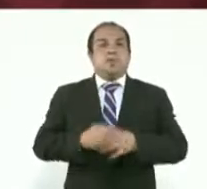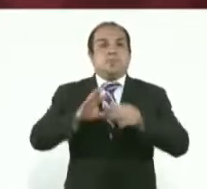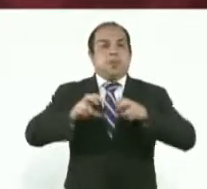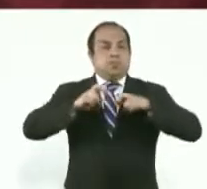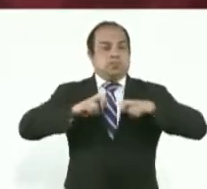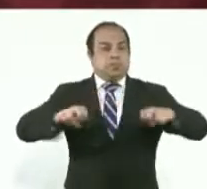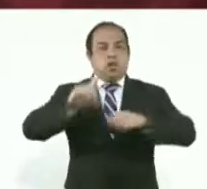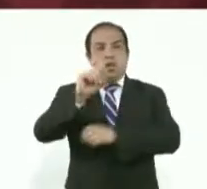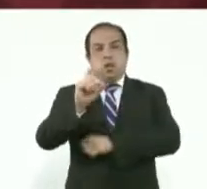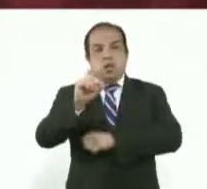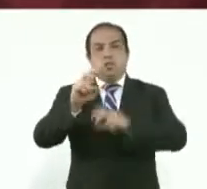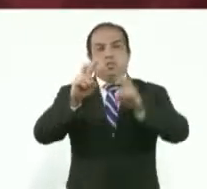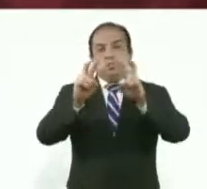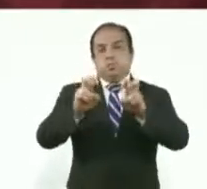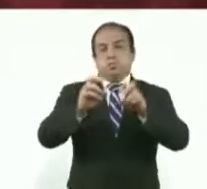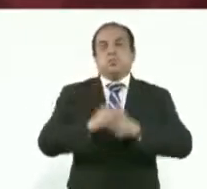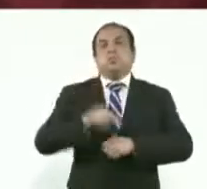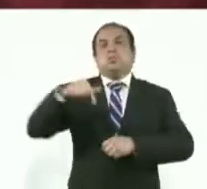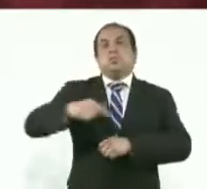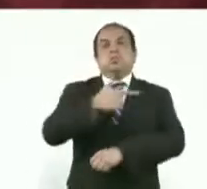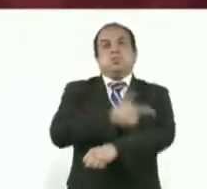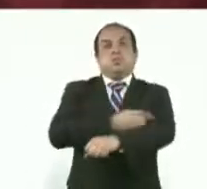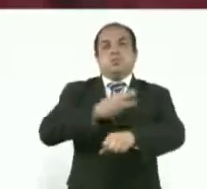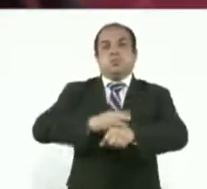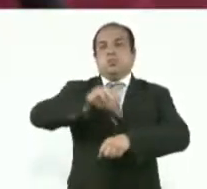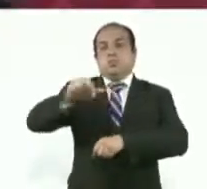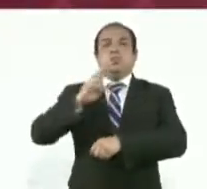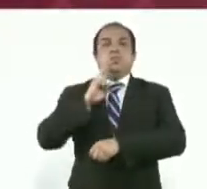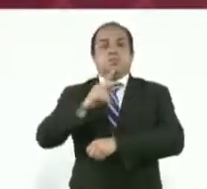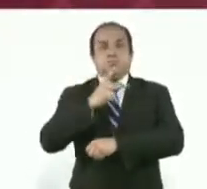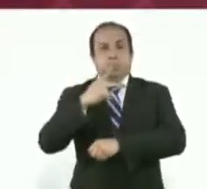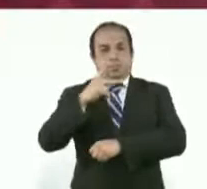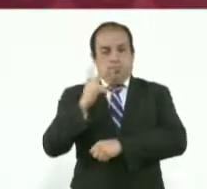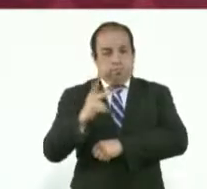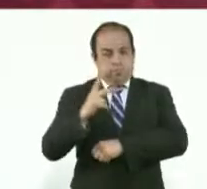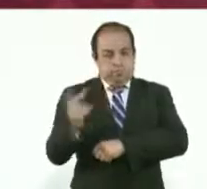Gustavo Madero y contestamos sus preguntas. Adelante, Eduardo.